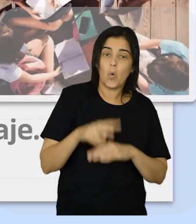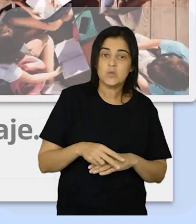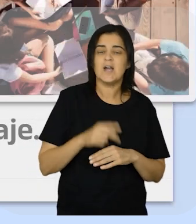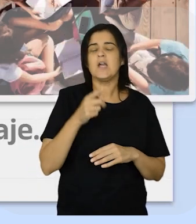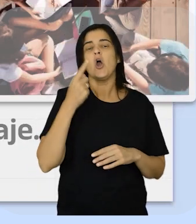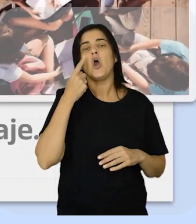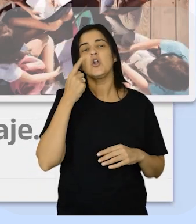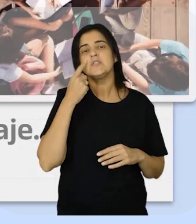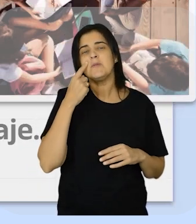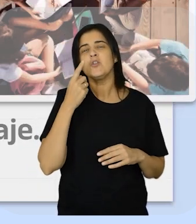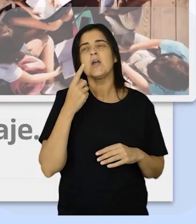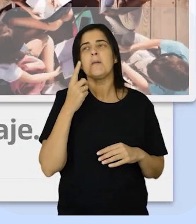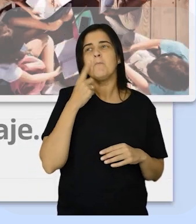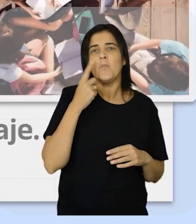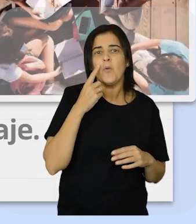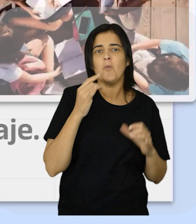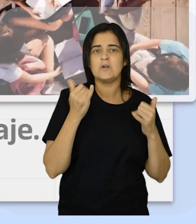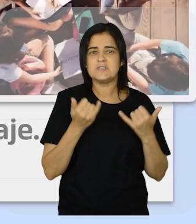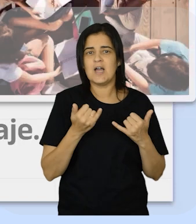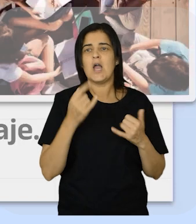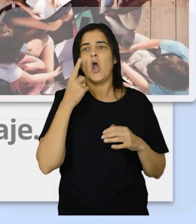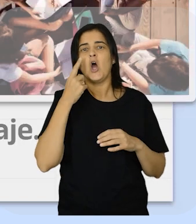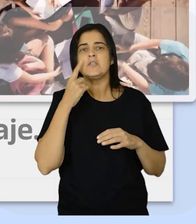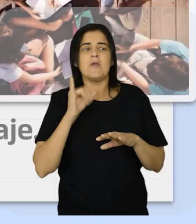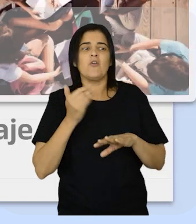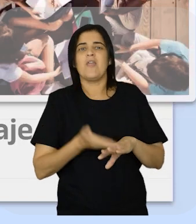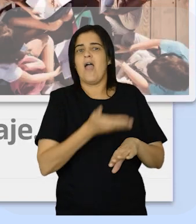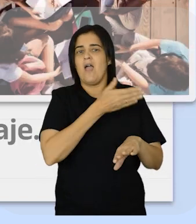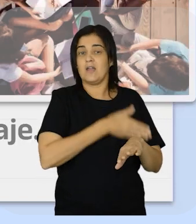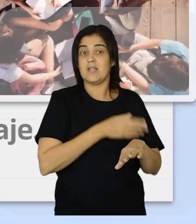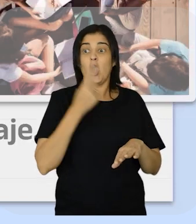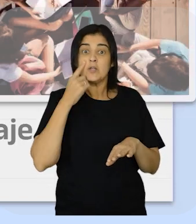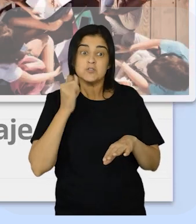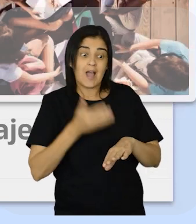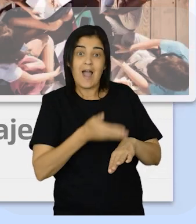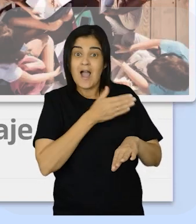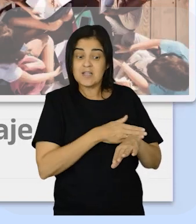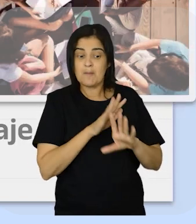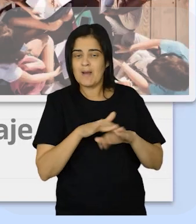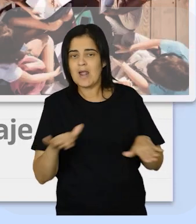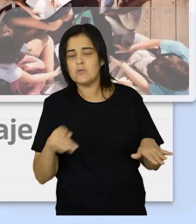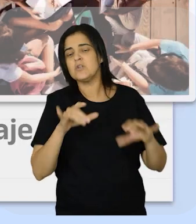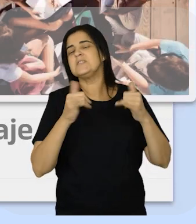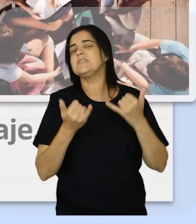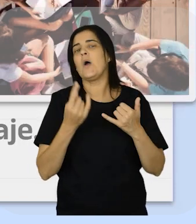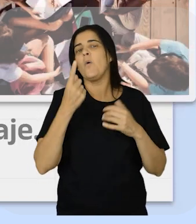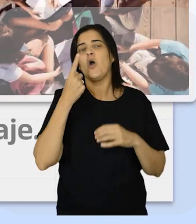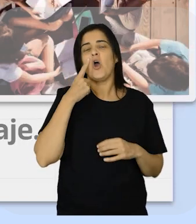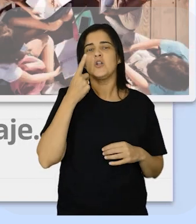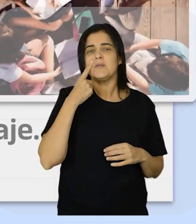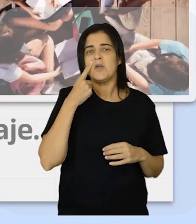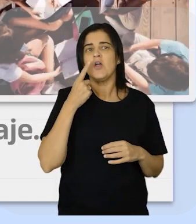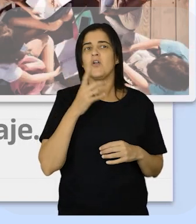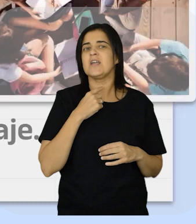el conocimiento que experimentó, es el conocimiento previo. Y el conocimiento previo para el alumno es un conocimiento que